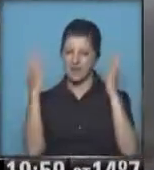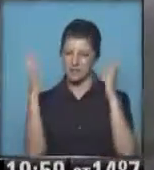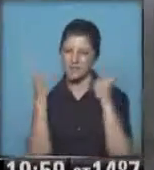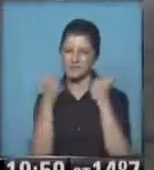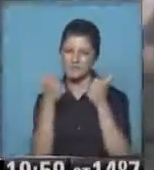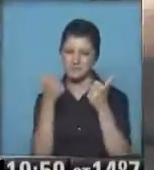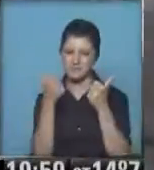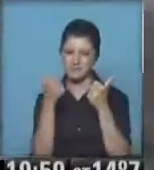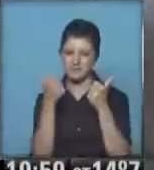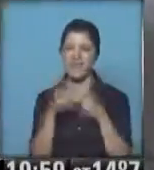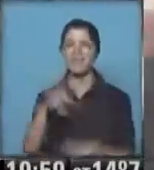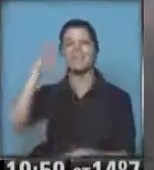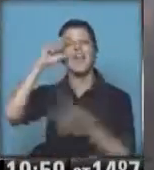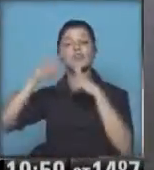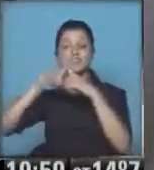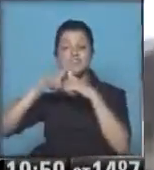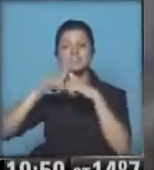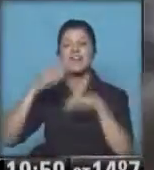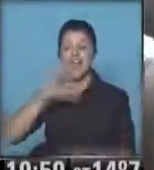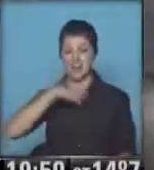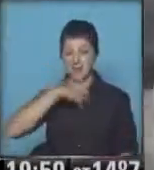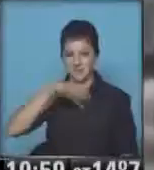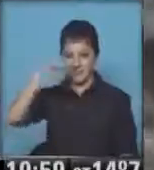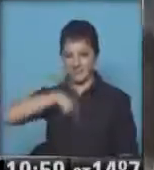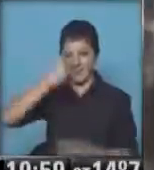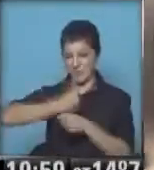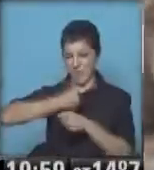de los ex alumnos, compañeros de la primaria de Don Evo.